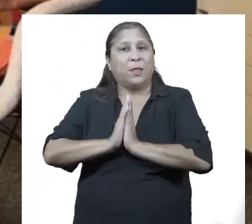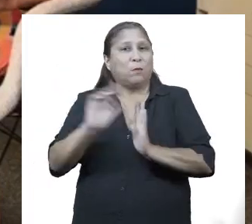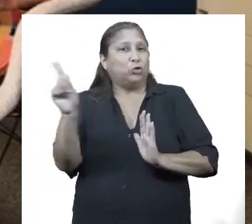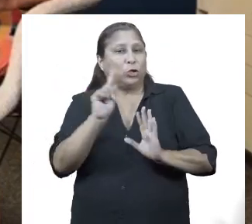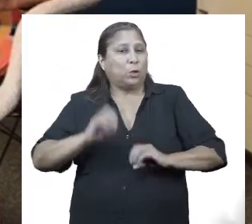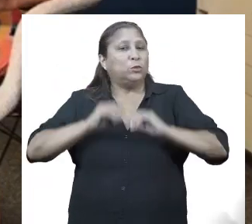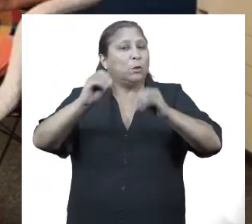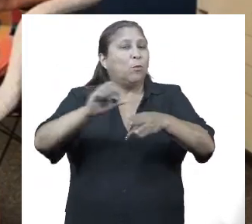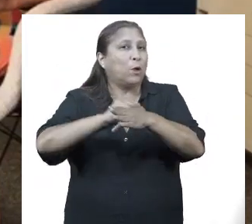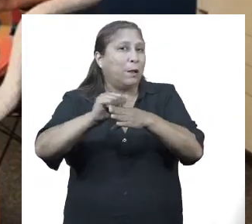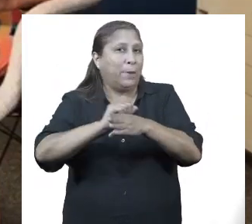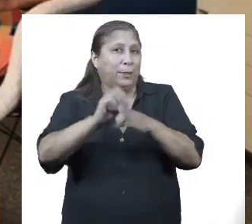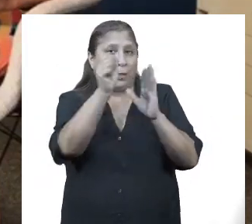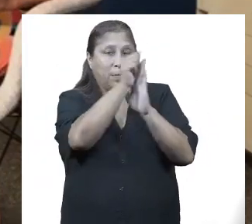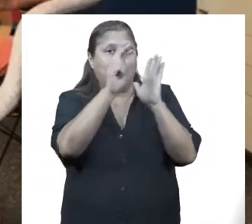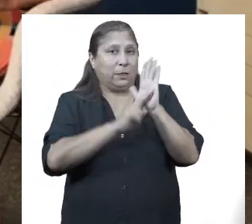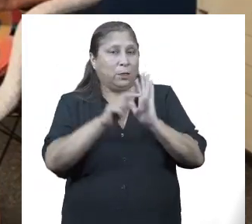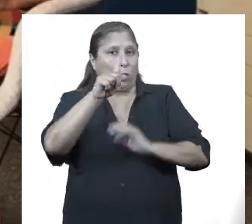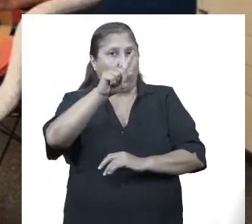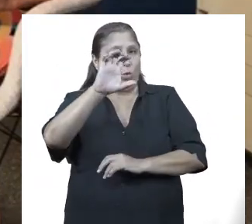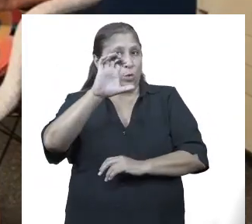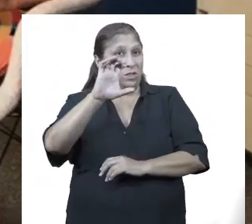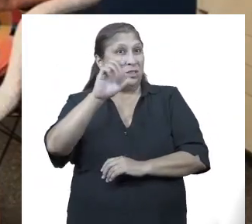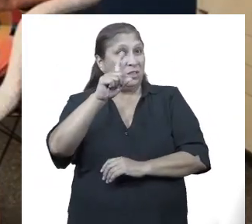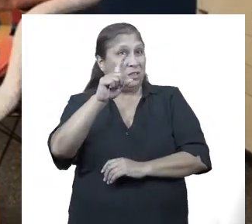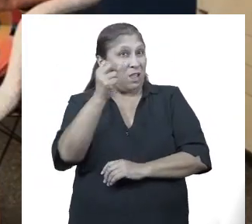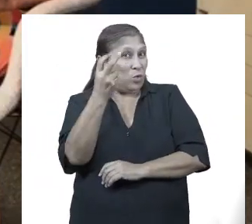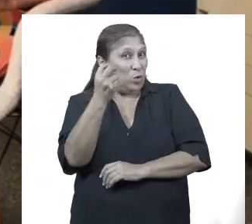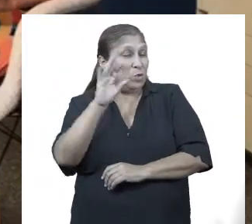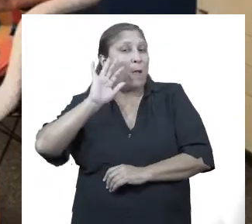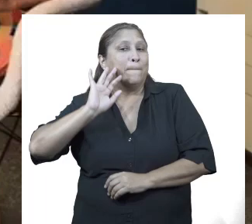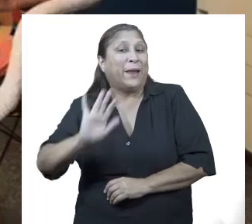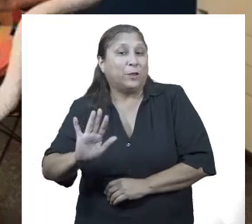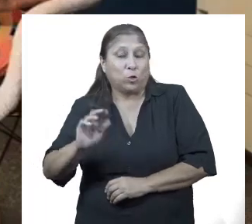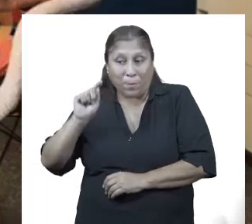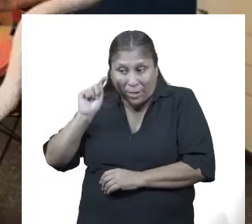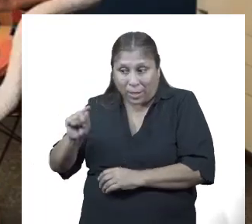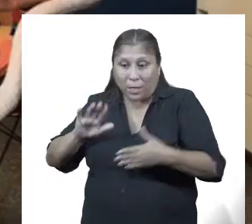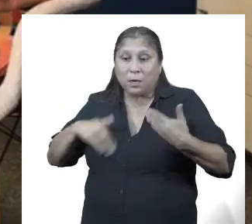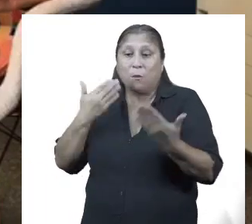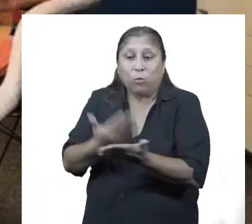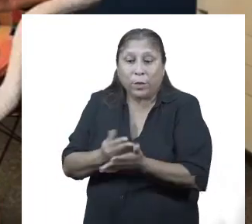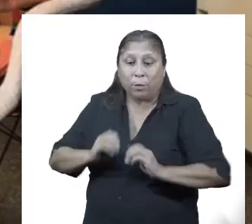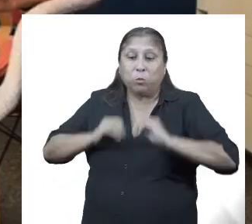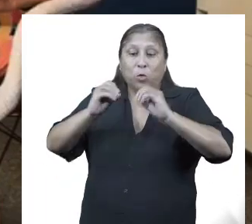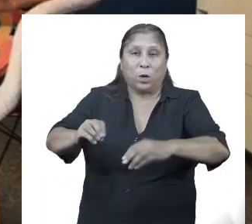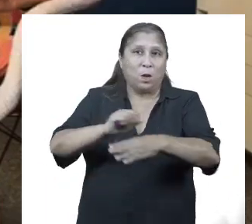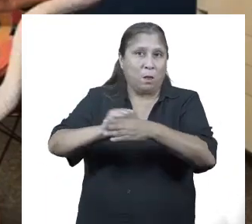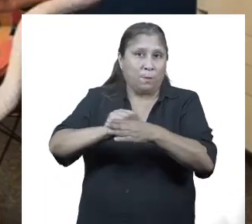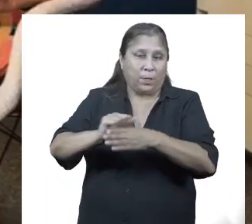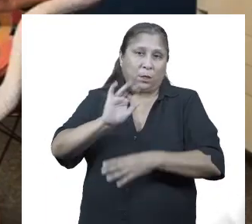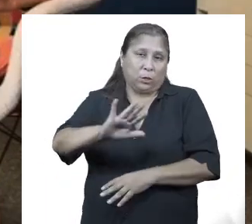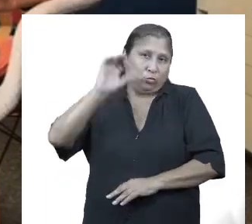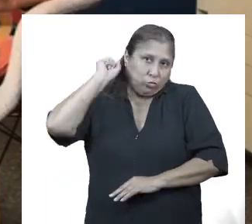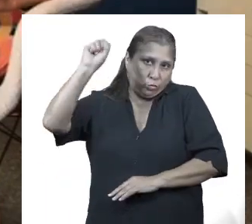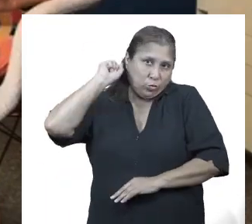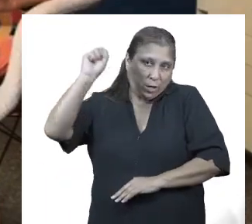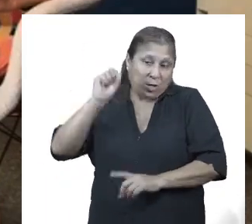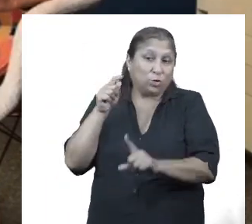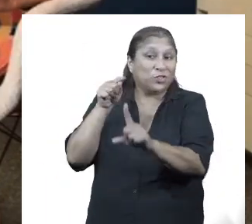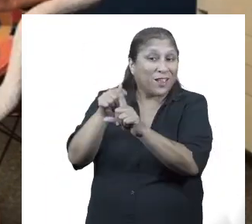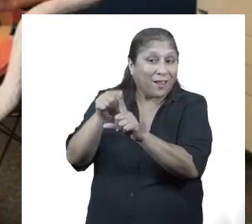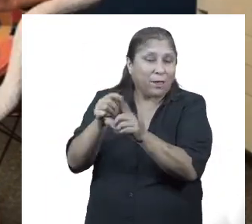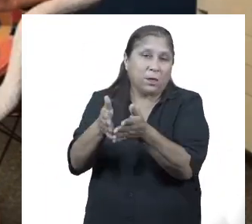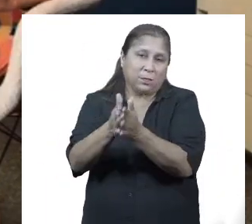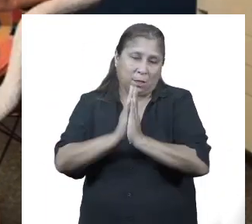inaplicación del artículo 112 para su caso. ¿Para qué? Para que ella pueda materializar, pueda ejercer los derechos fundamentales que